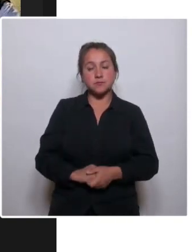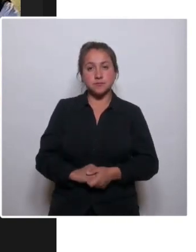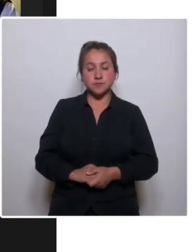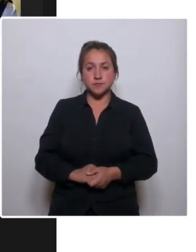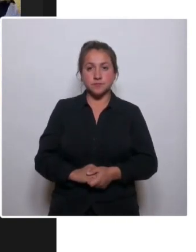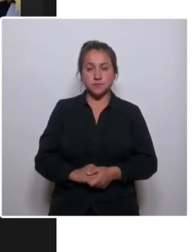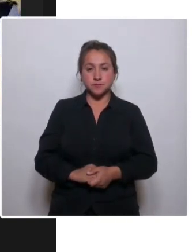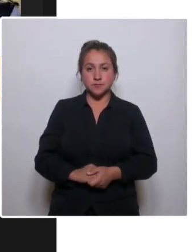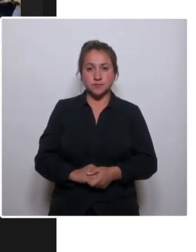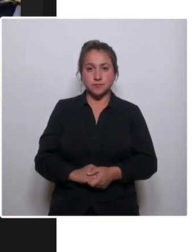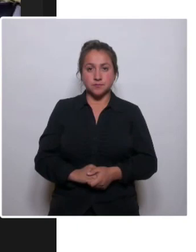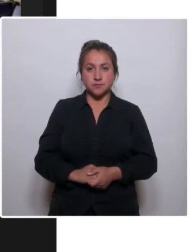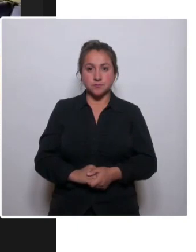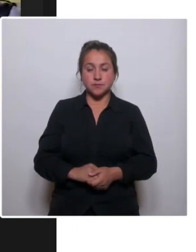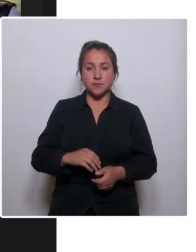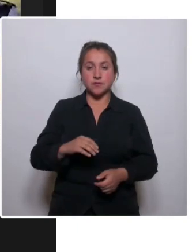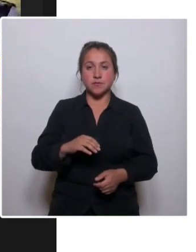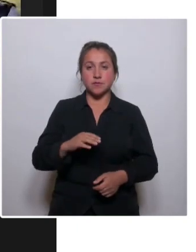Convencional